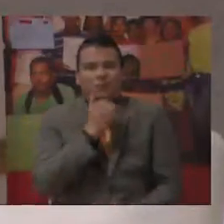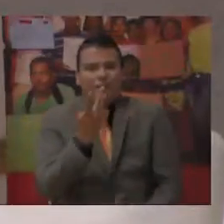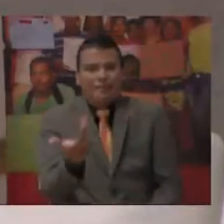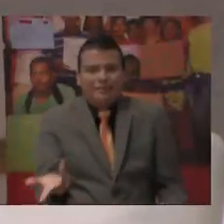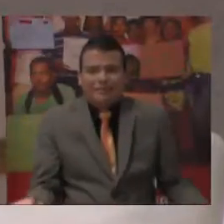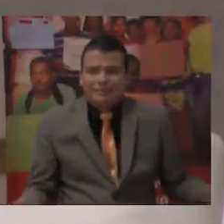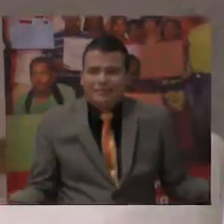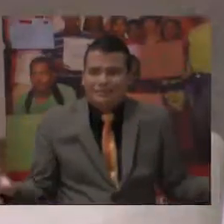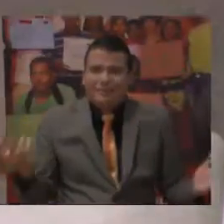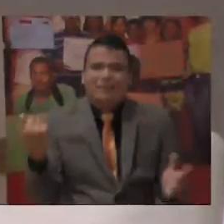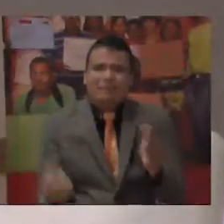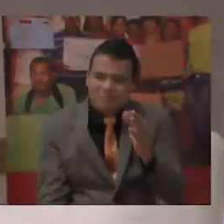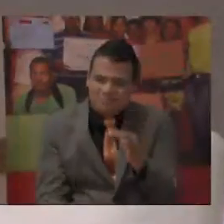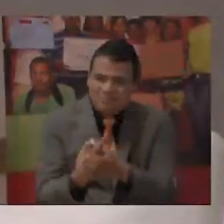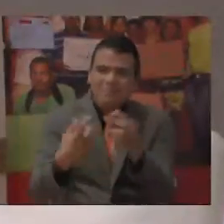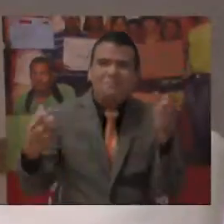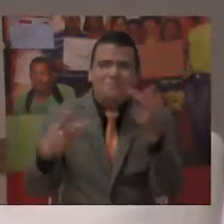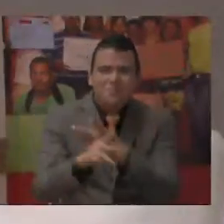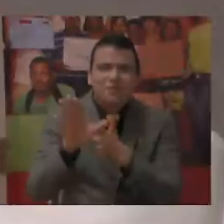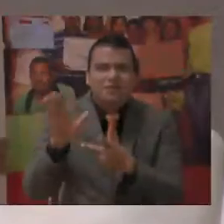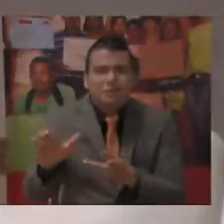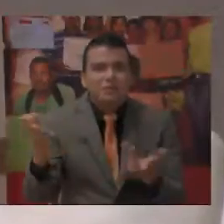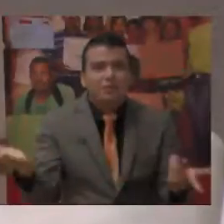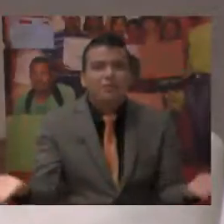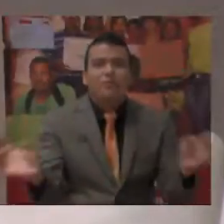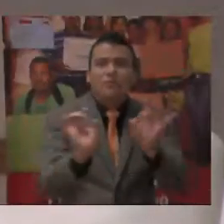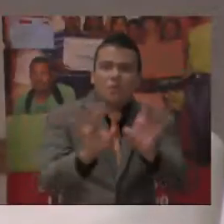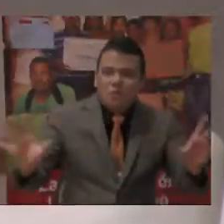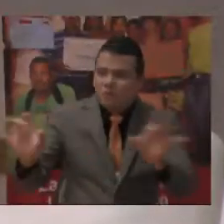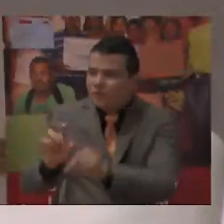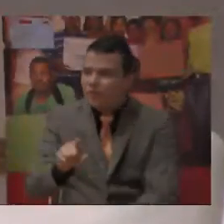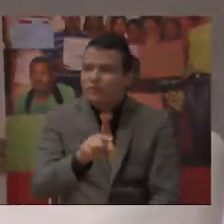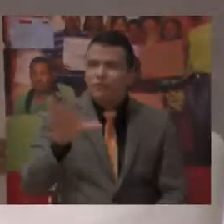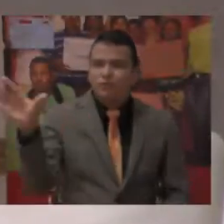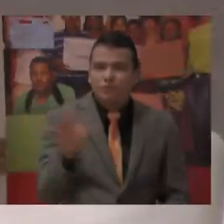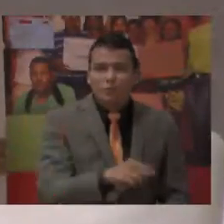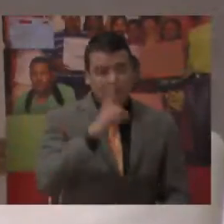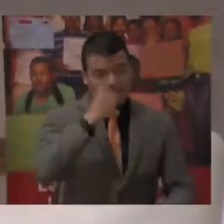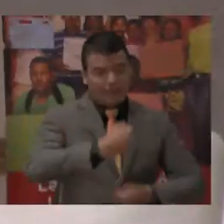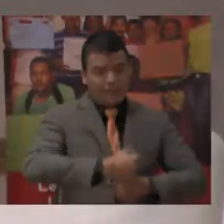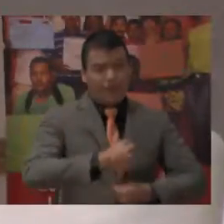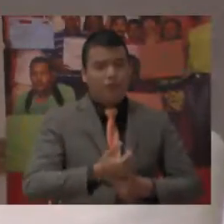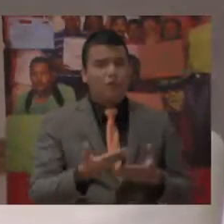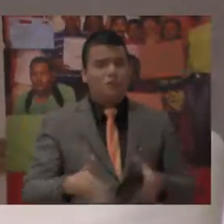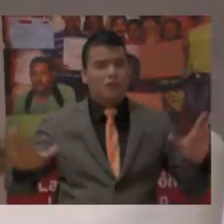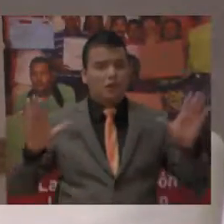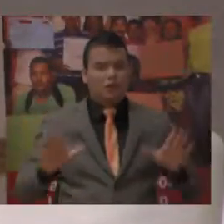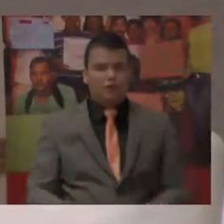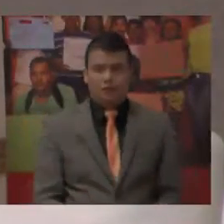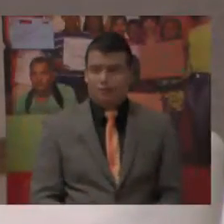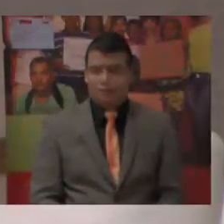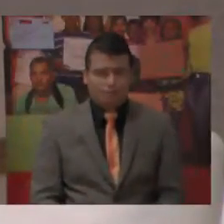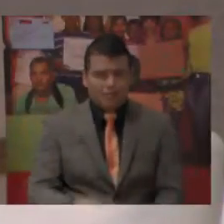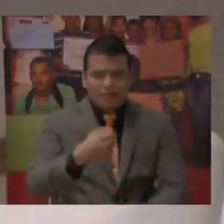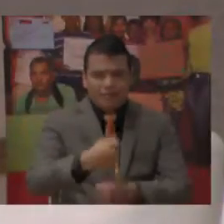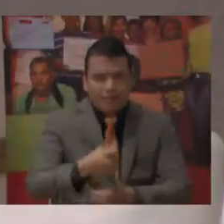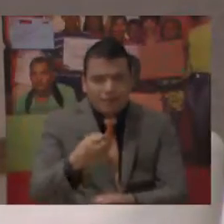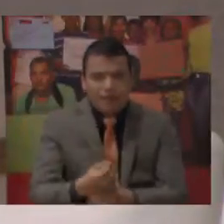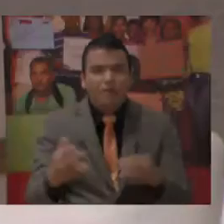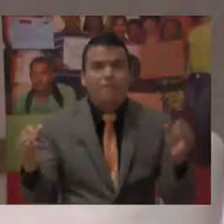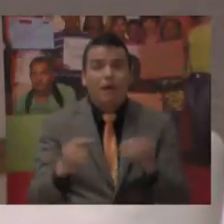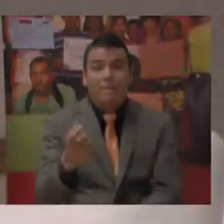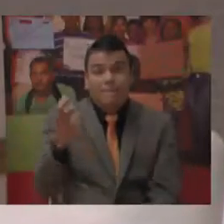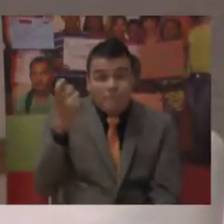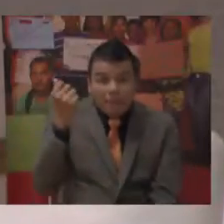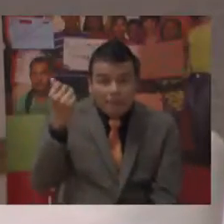de la violencia. Tenemos que darle oportunidades y no estoy hablando de empleo solo, estoy hablando de empleo y de